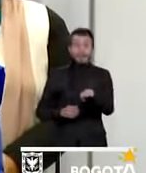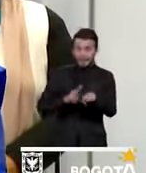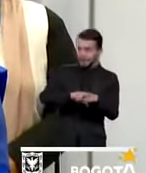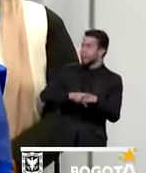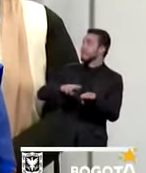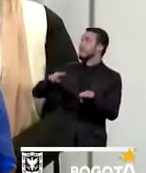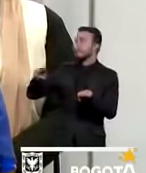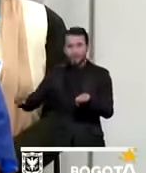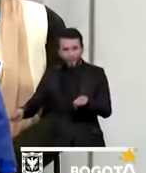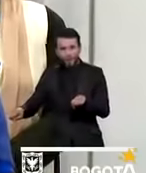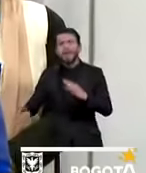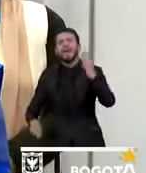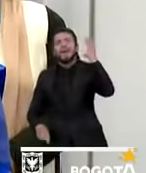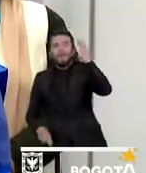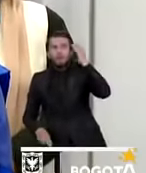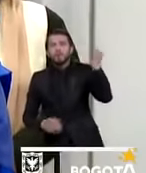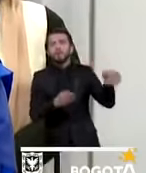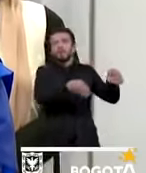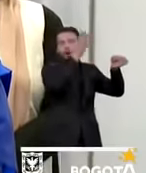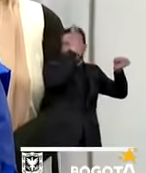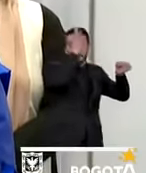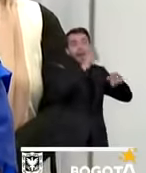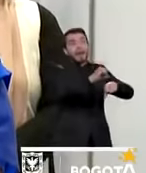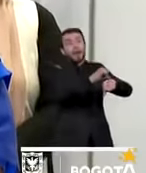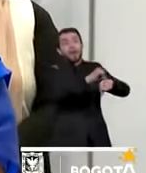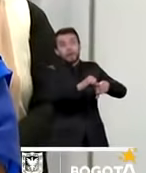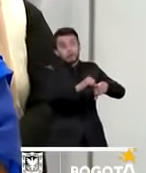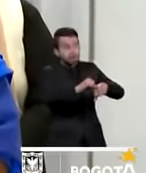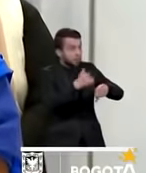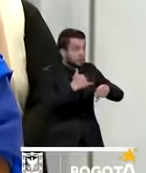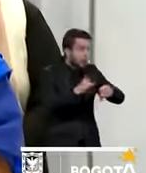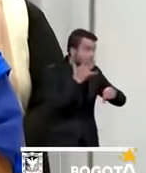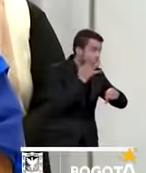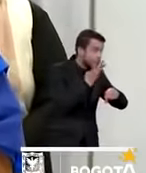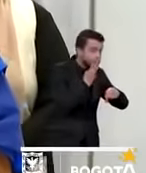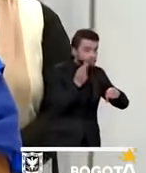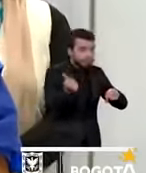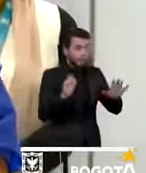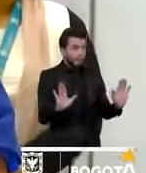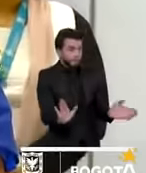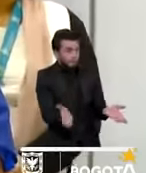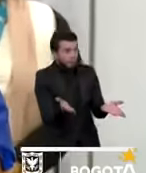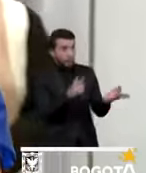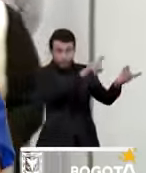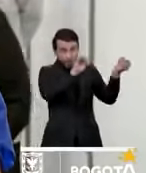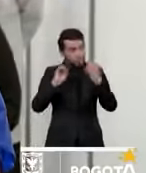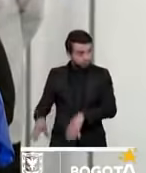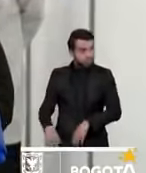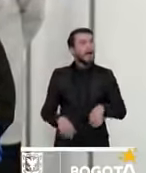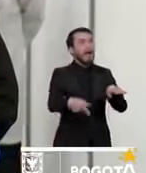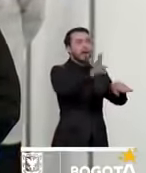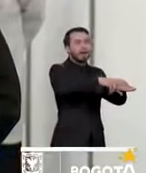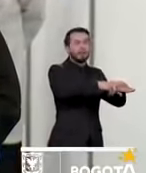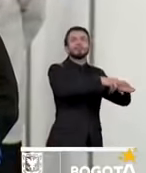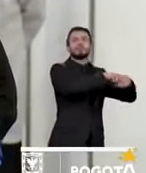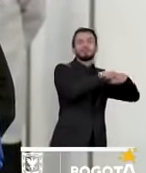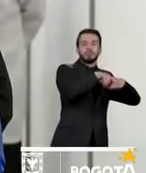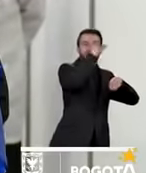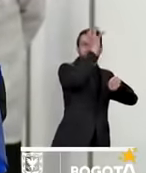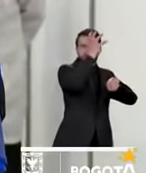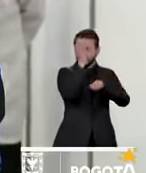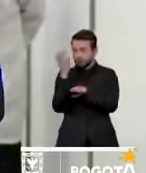de algunas cirugías que se hagan en otra parte y atendiendo entonces esas condiciones de salud y enfermedad que sin ser